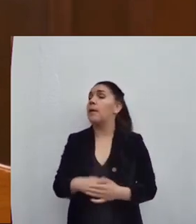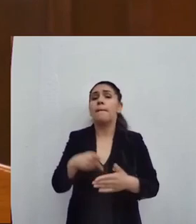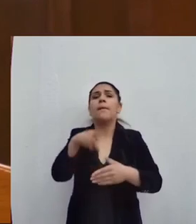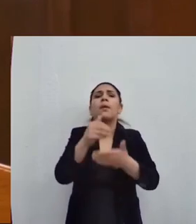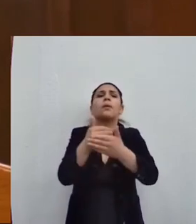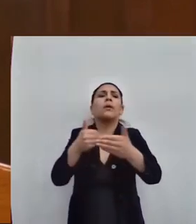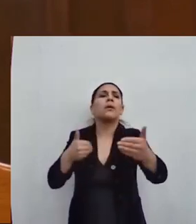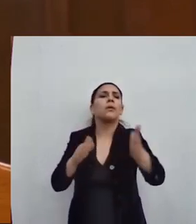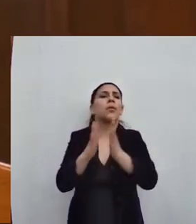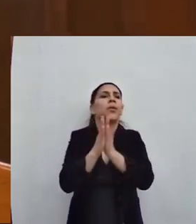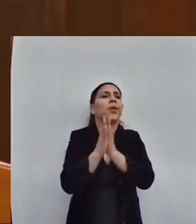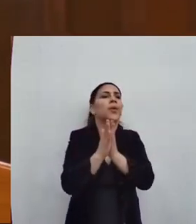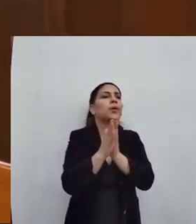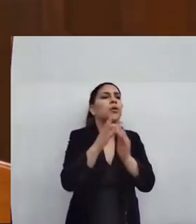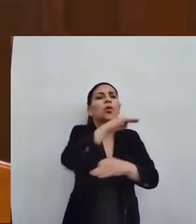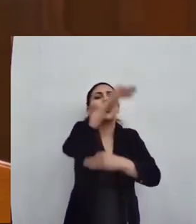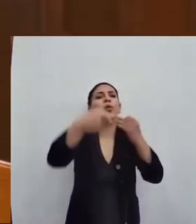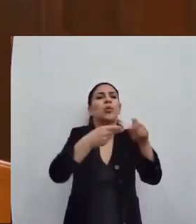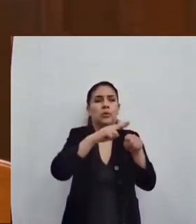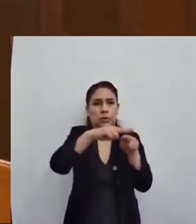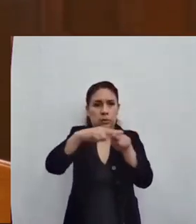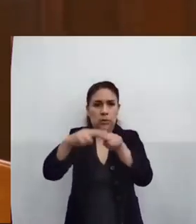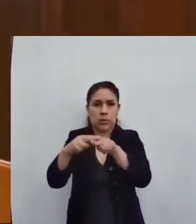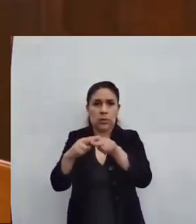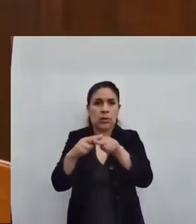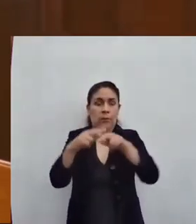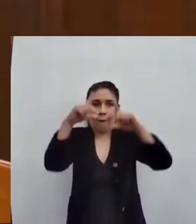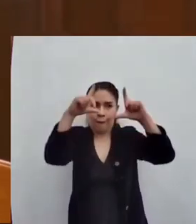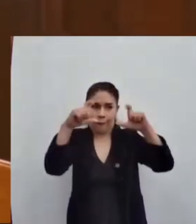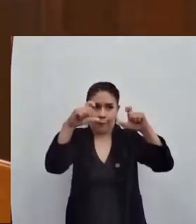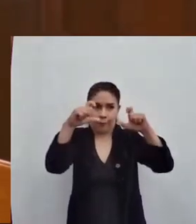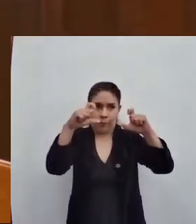respetuosa permanezcan en su lugar para una fotografía grupal